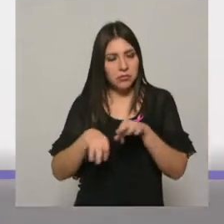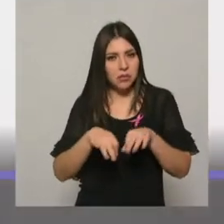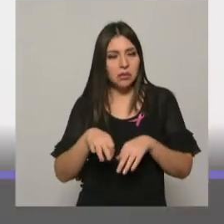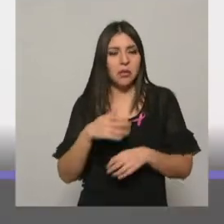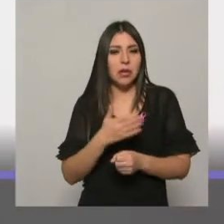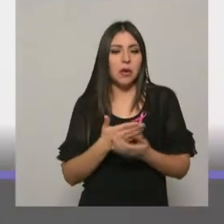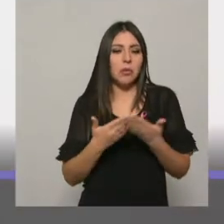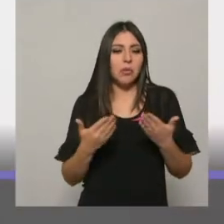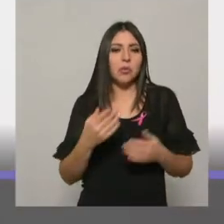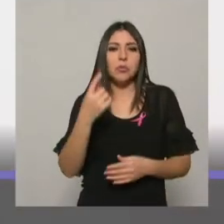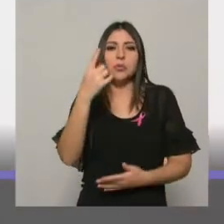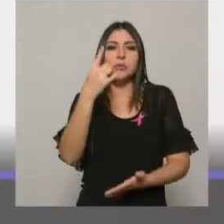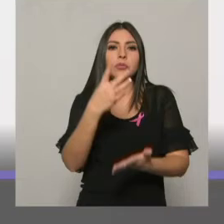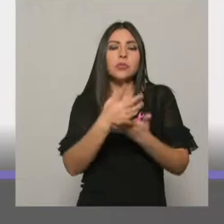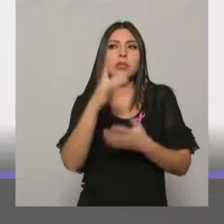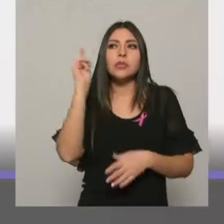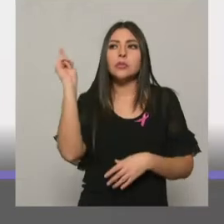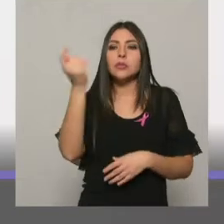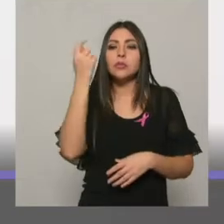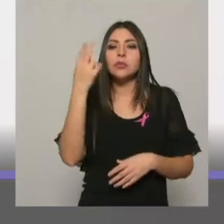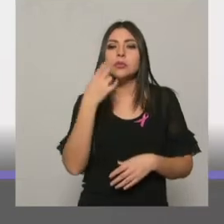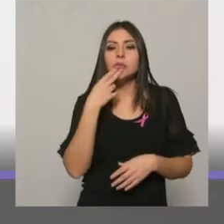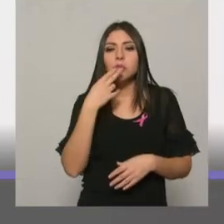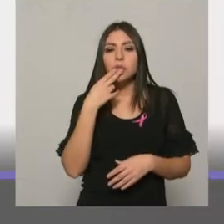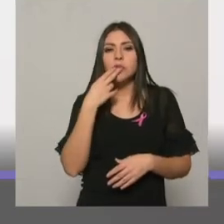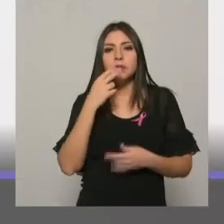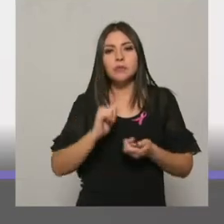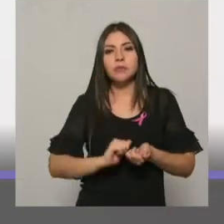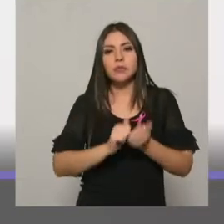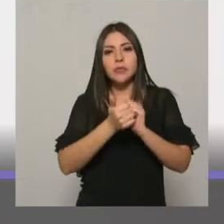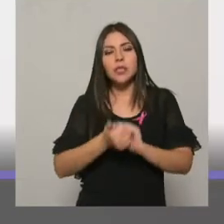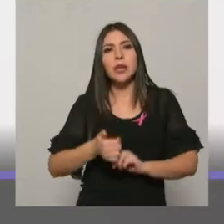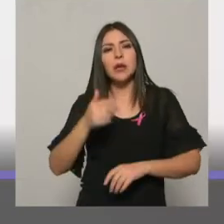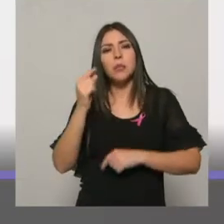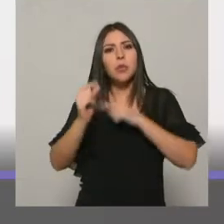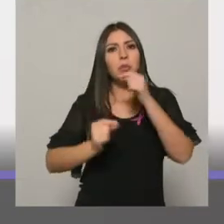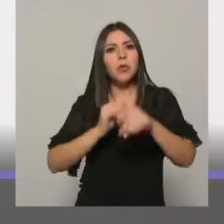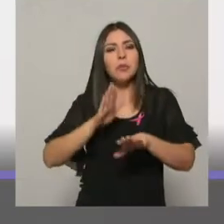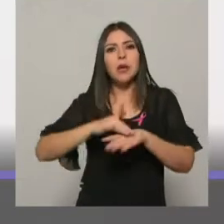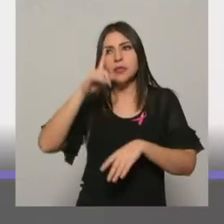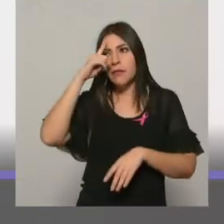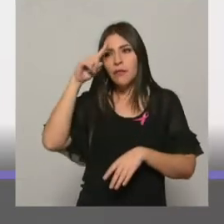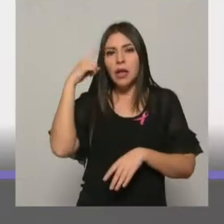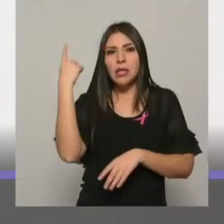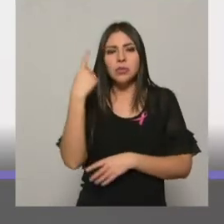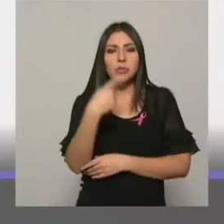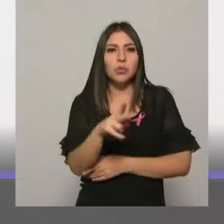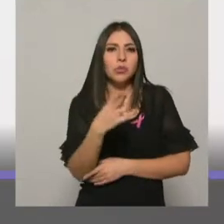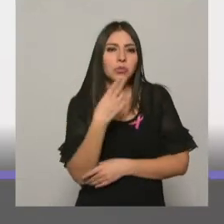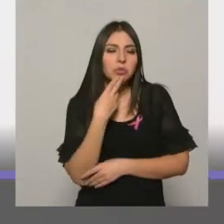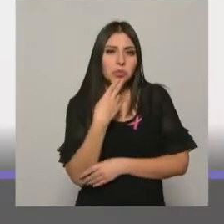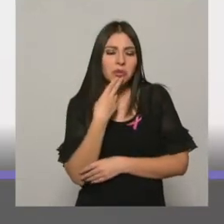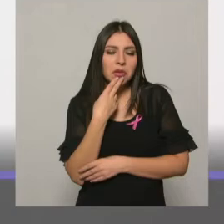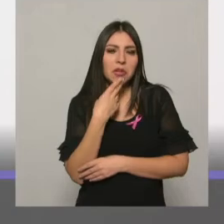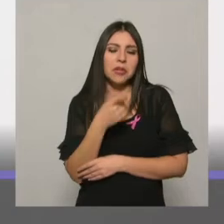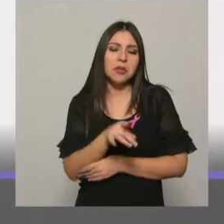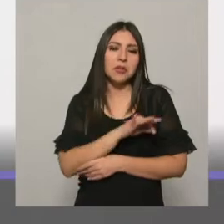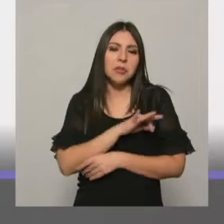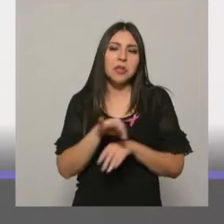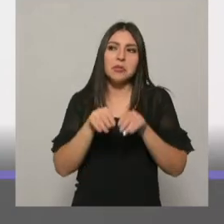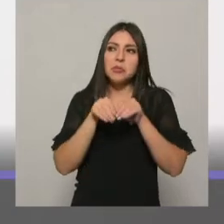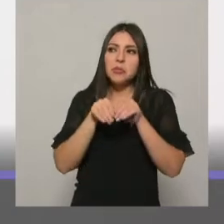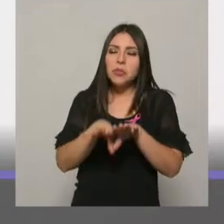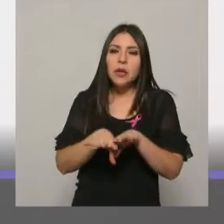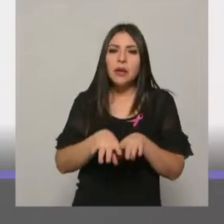una tecnología y cada vez son más intuitivas, cada vez son más fáciles de utilizar. Entonces tienes que darlas a conocer,